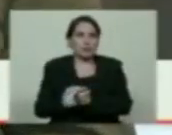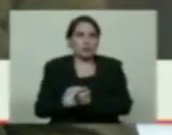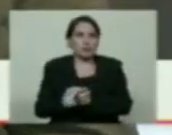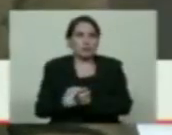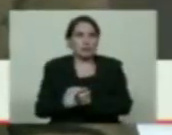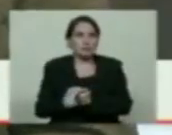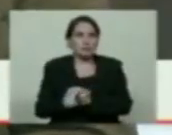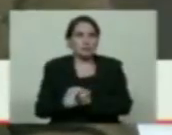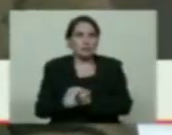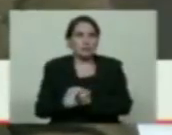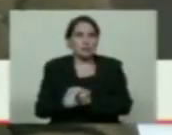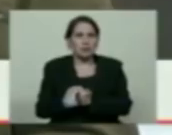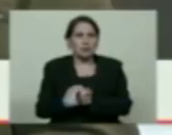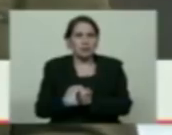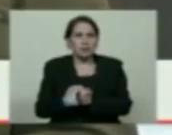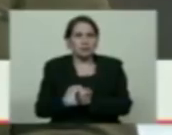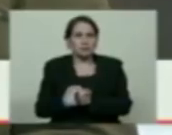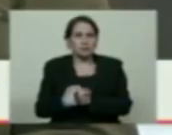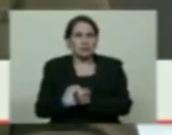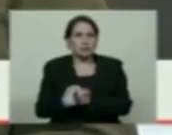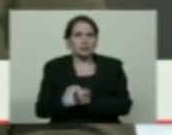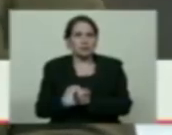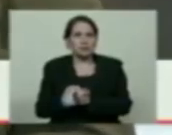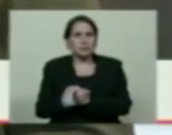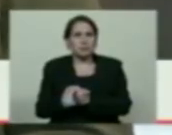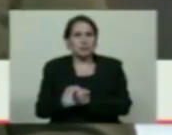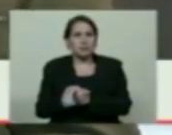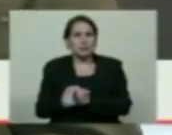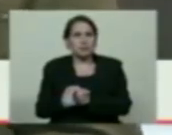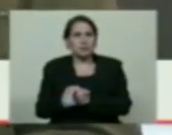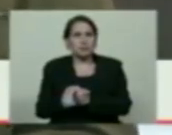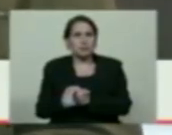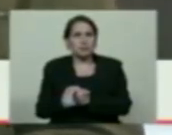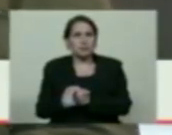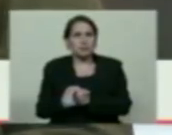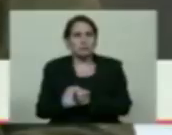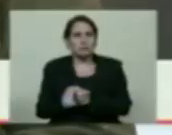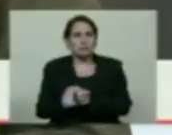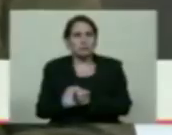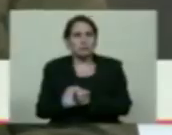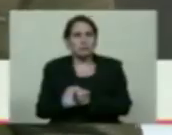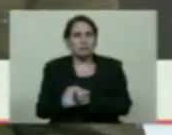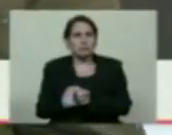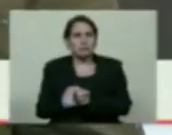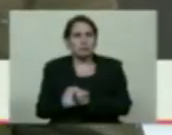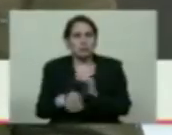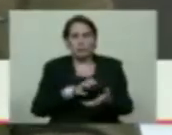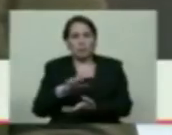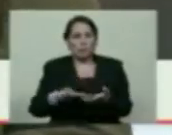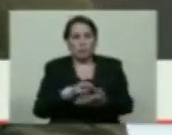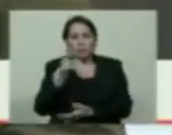pues lo podíamos pagar sin problema. Este año nos tenemos 2 millones de euros bloqueados solamente para vacunas. Y bueno, allí tenemos muchas